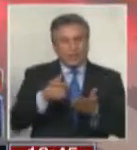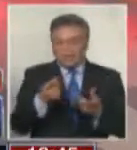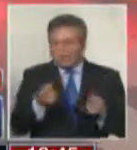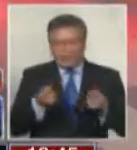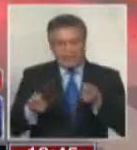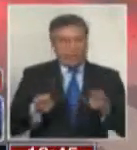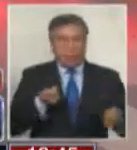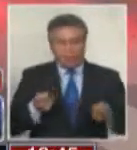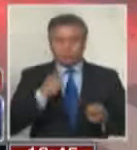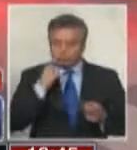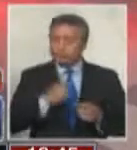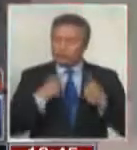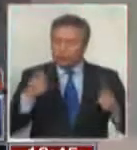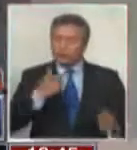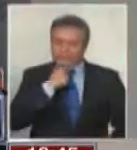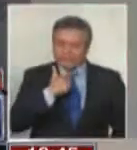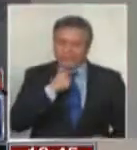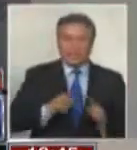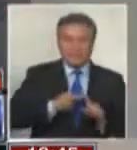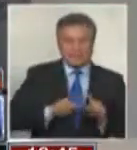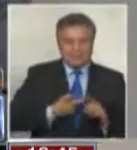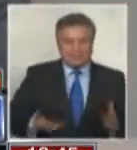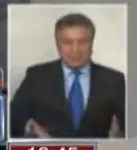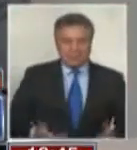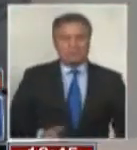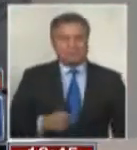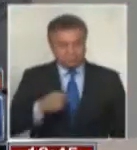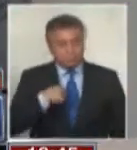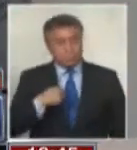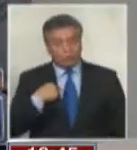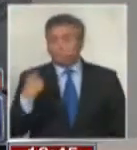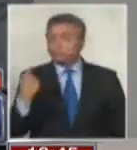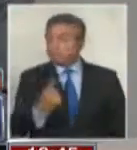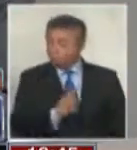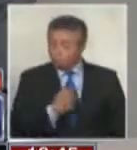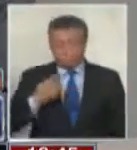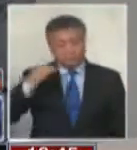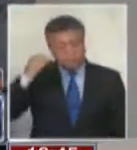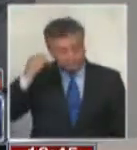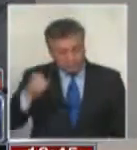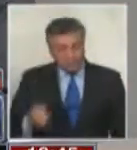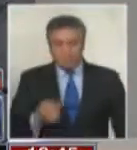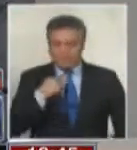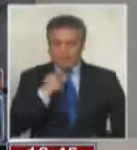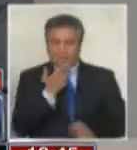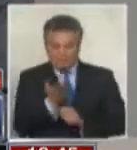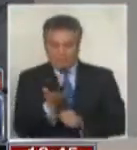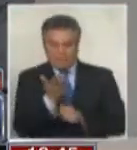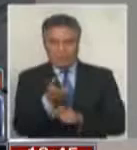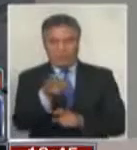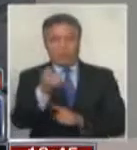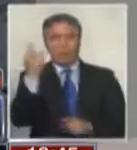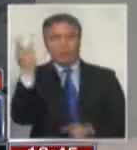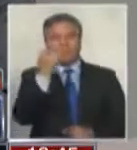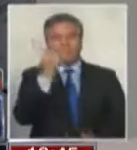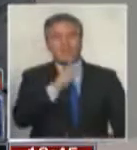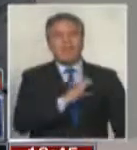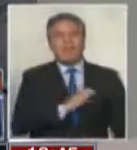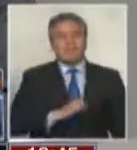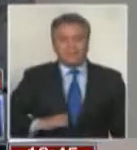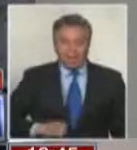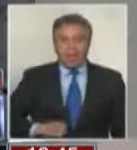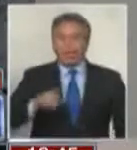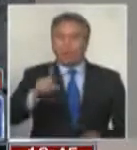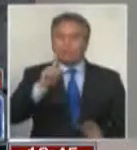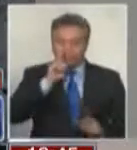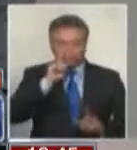participar pero nosotros siempre hemos pedido que se reconozca que las universidades del estado tienen una misión